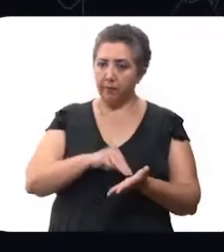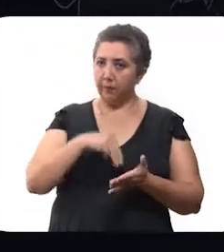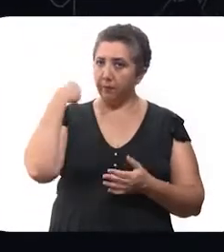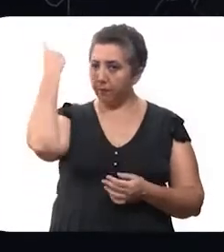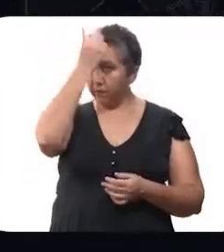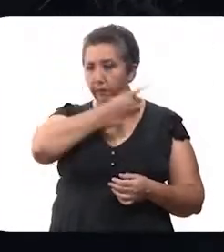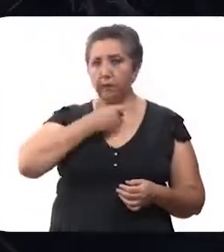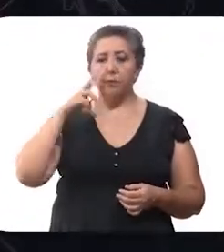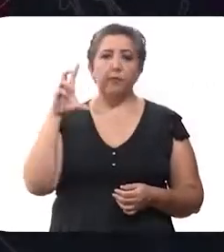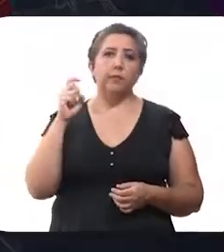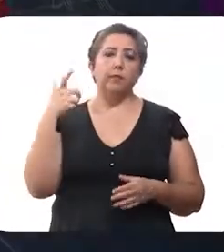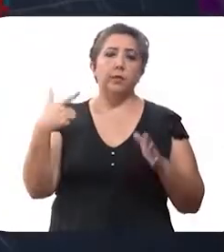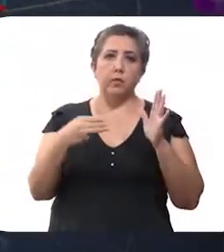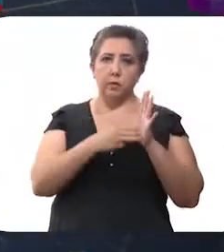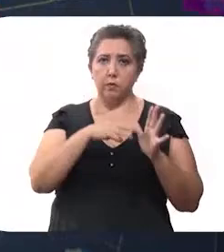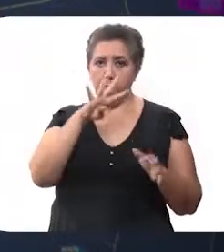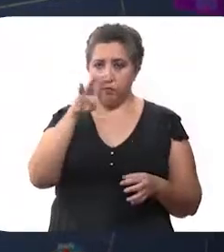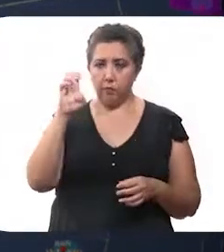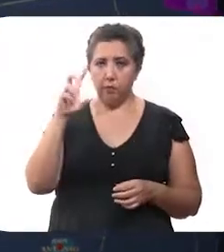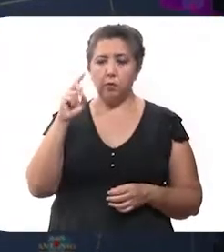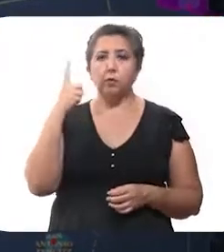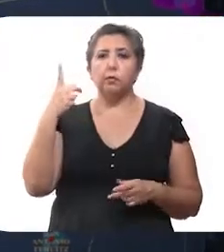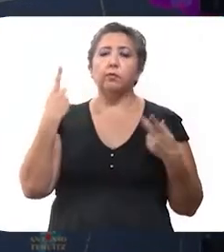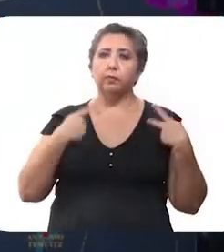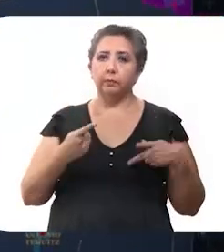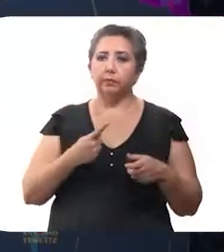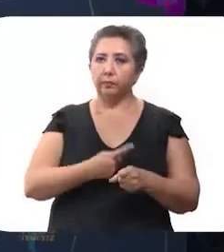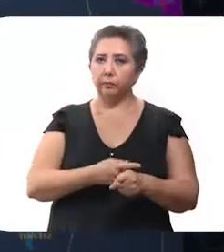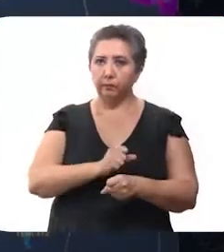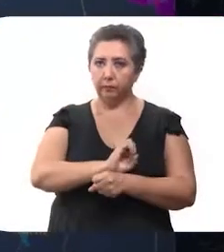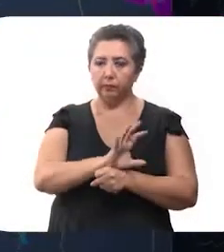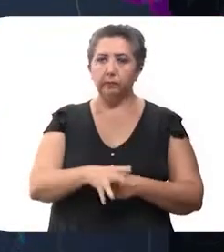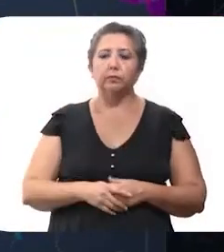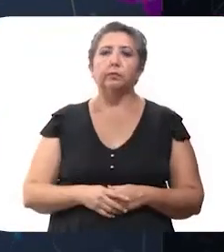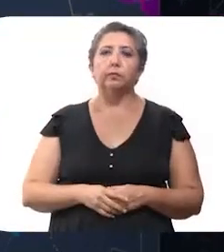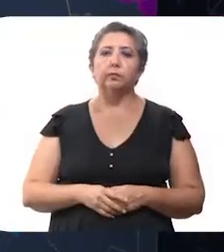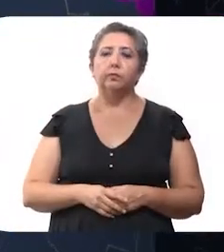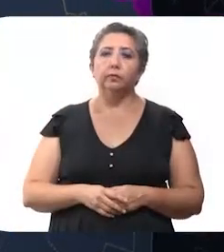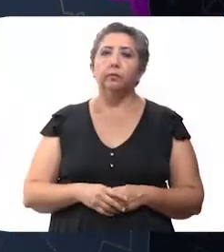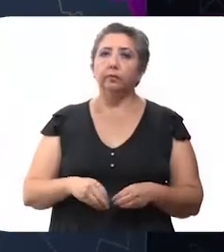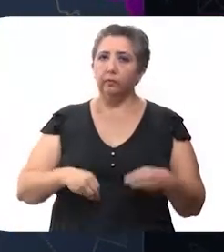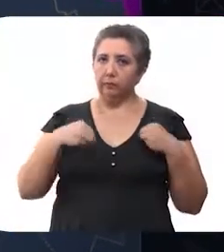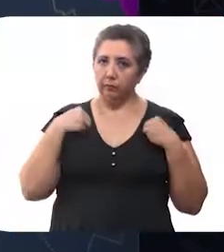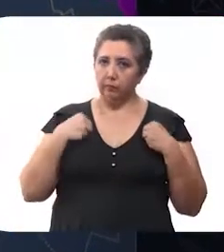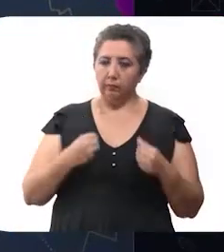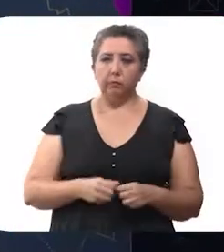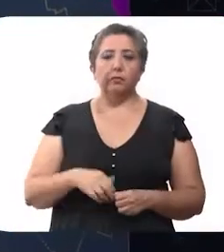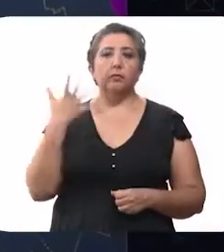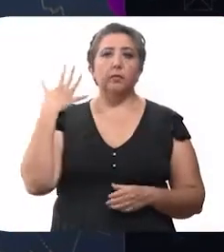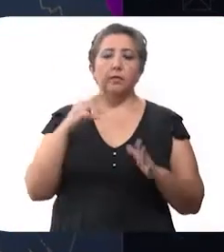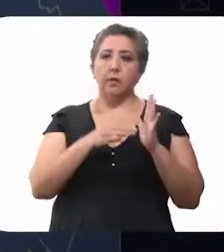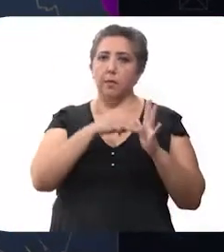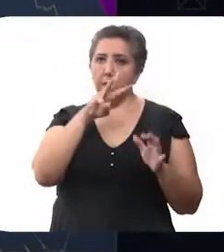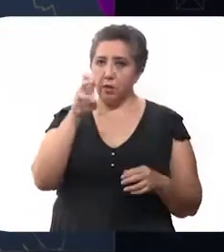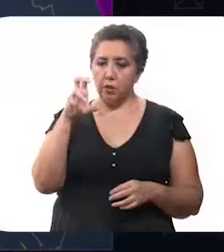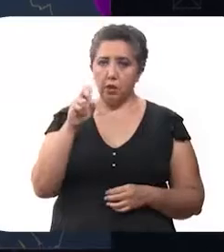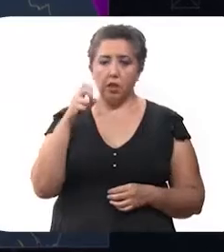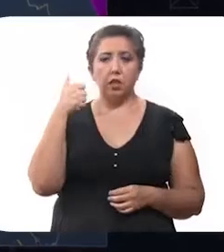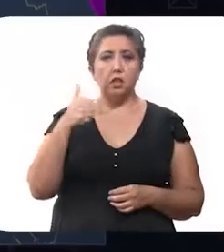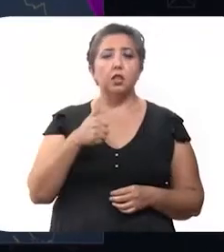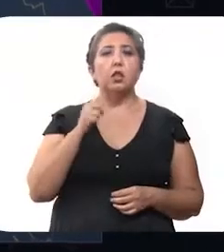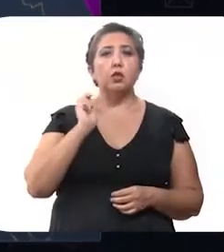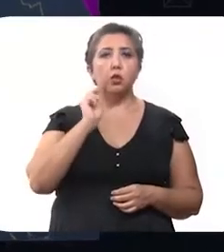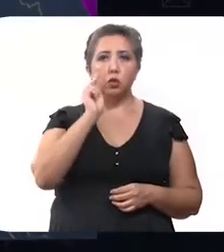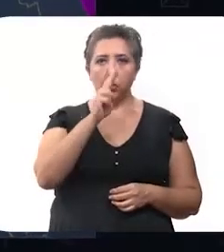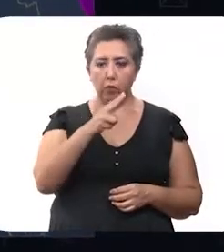se han diagnosticado 38.431 personas contagiadas de coronavirus, los cuales viven 10.336 en la